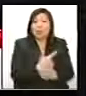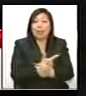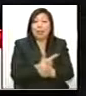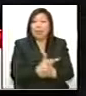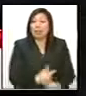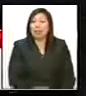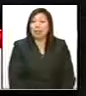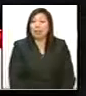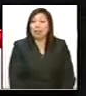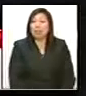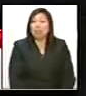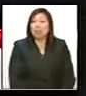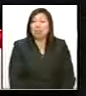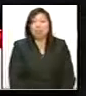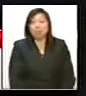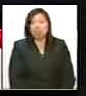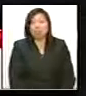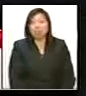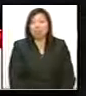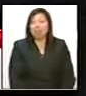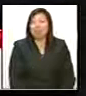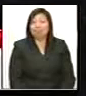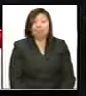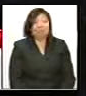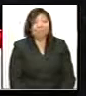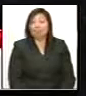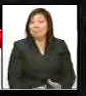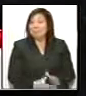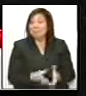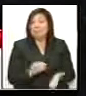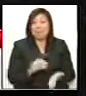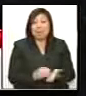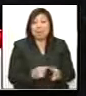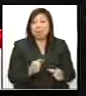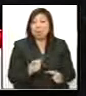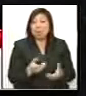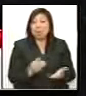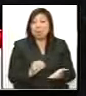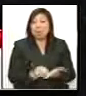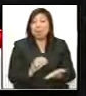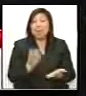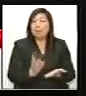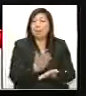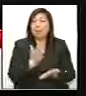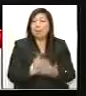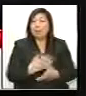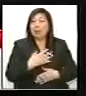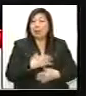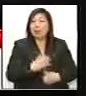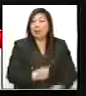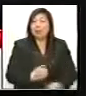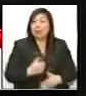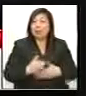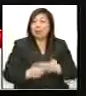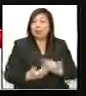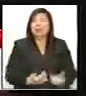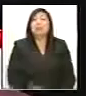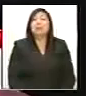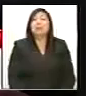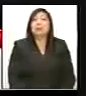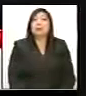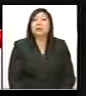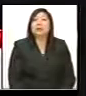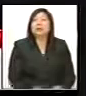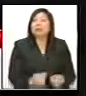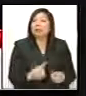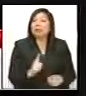entenderán, es prácticamente el distrito no solamente con mayor población, sino con mayores problemas de salud. Entonces ya hemos avanzado en la sectorización, donde nos